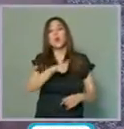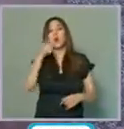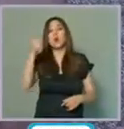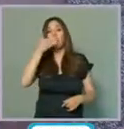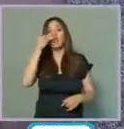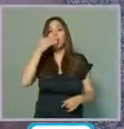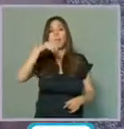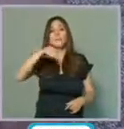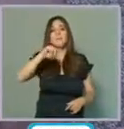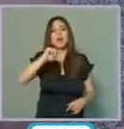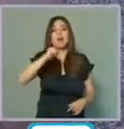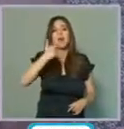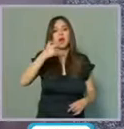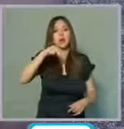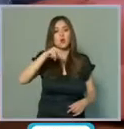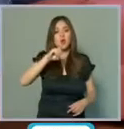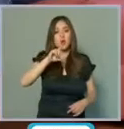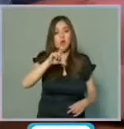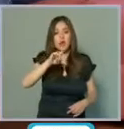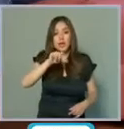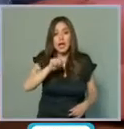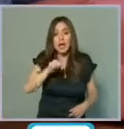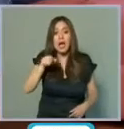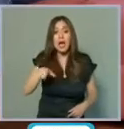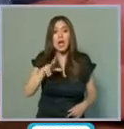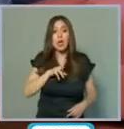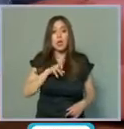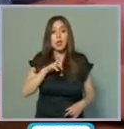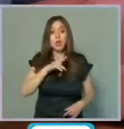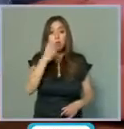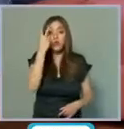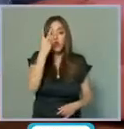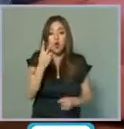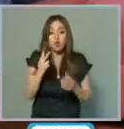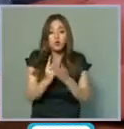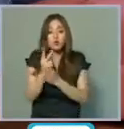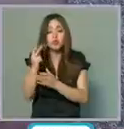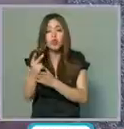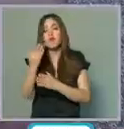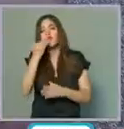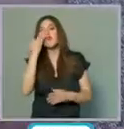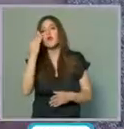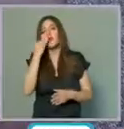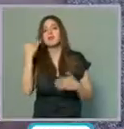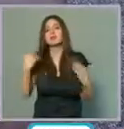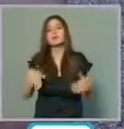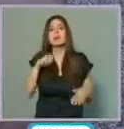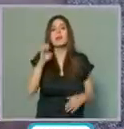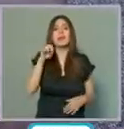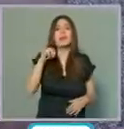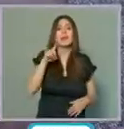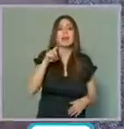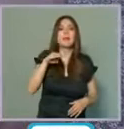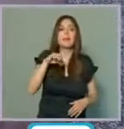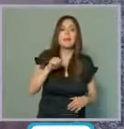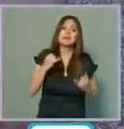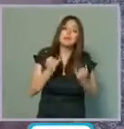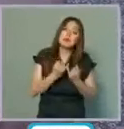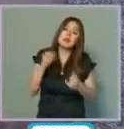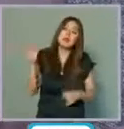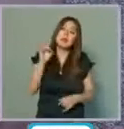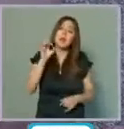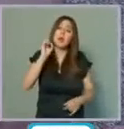especies endémicas del Claro. país de magnolias. Las orquídeas podríamos llamarlas